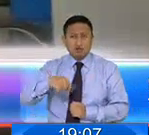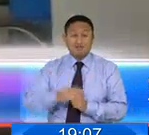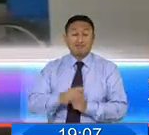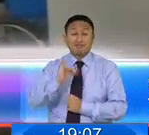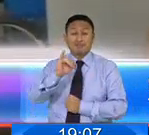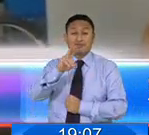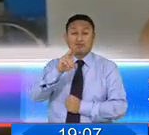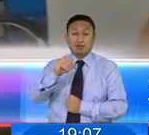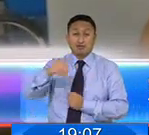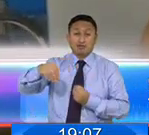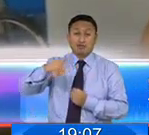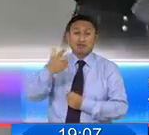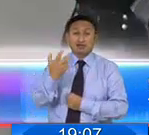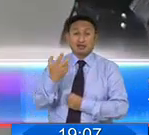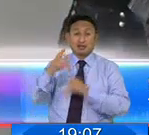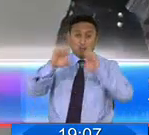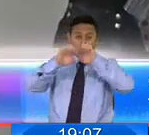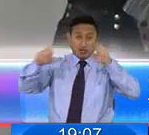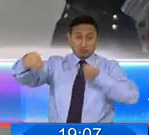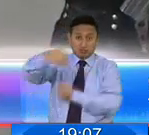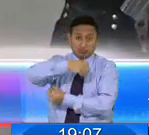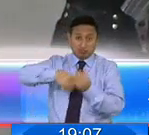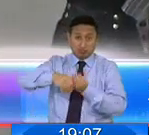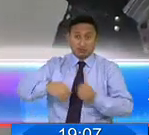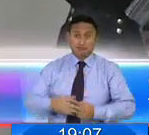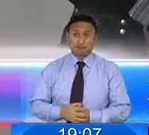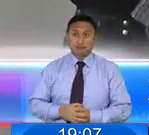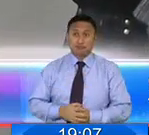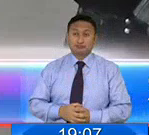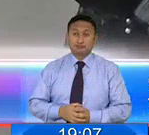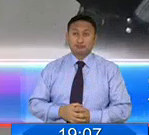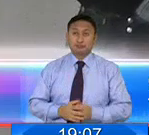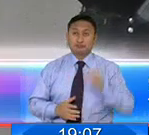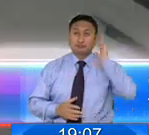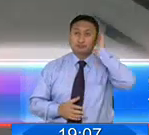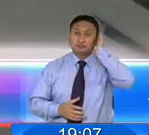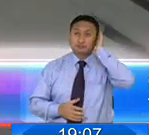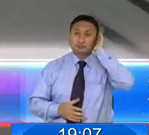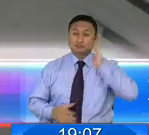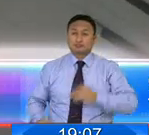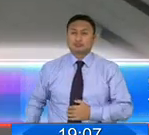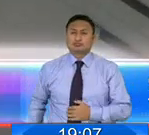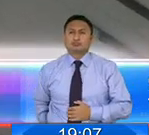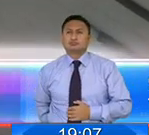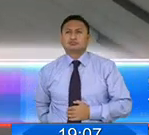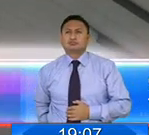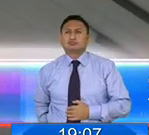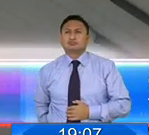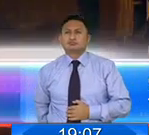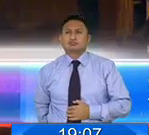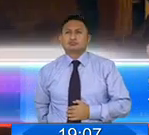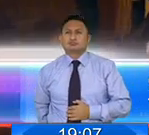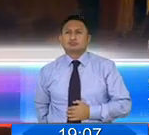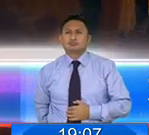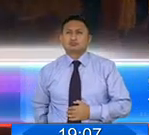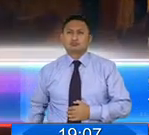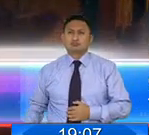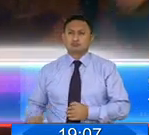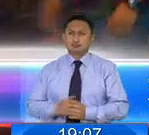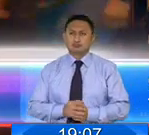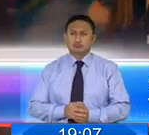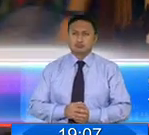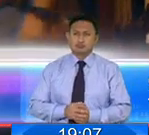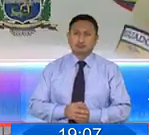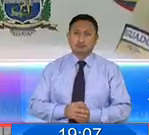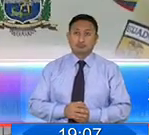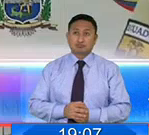devolución del IVA a 3 empresas. Un contador que brindaba servicios a 50 compañías fue la punta